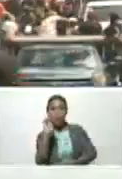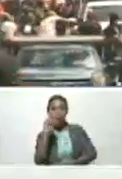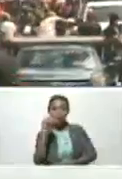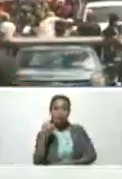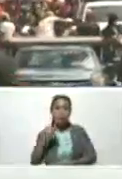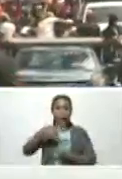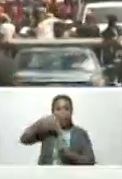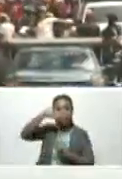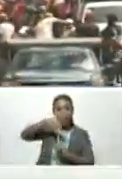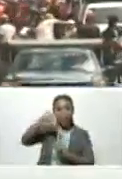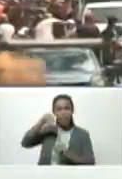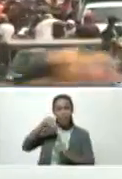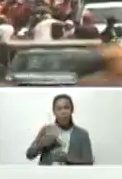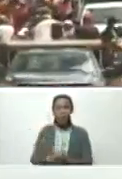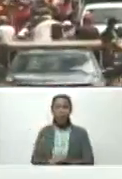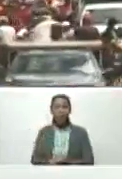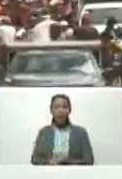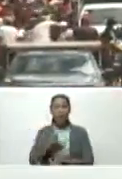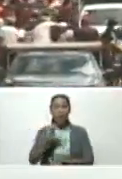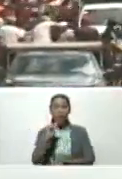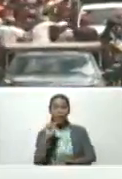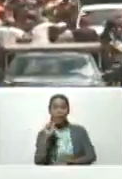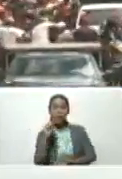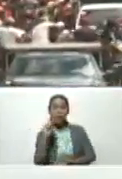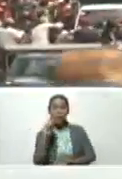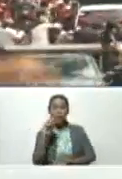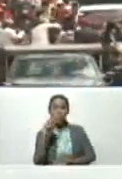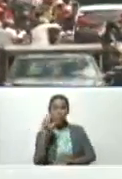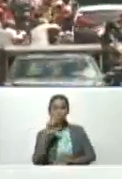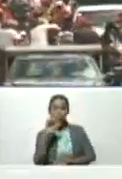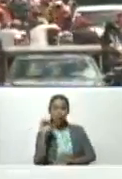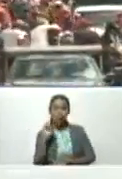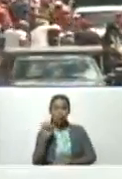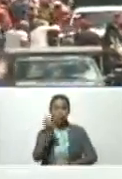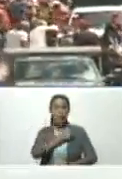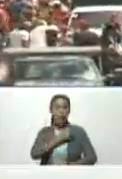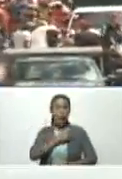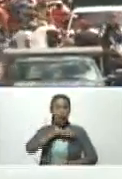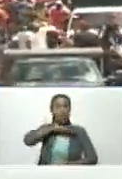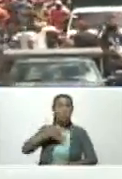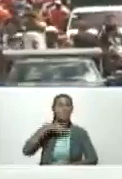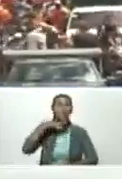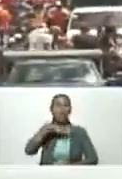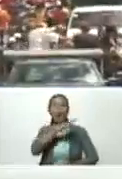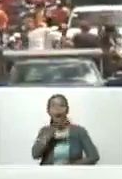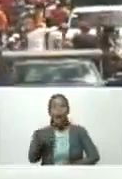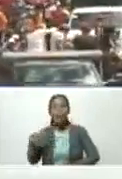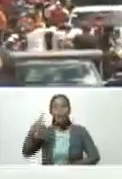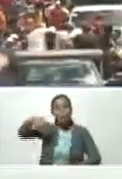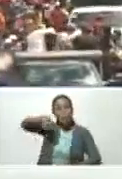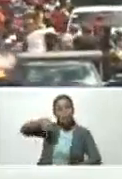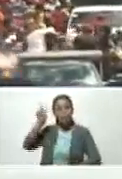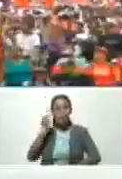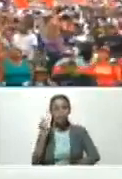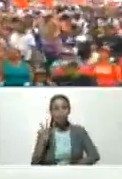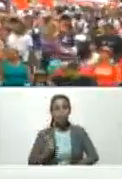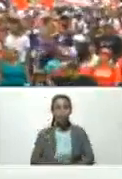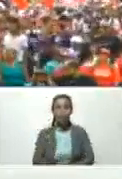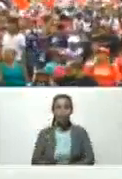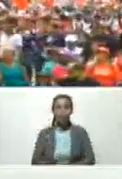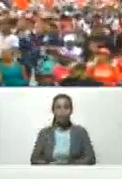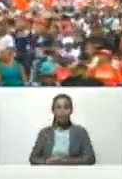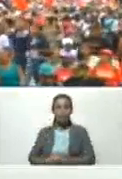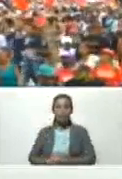Altamira, la Castellana, Chacao, Sabana Grande, Plaza Venezuela, la